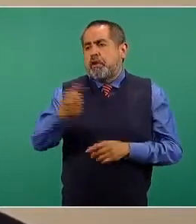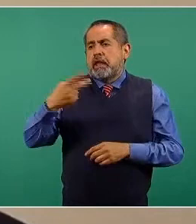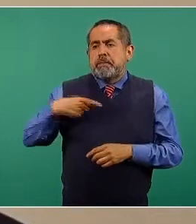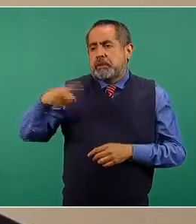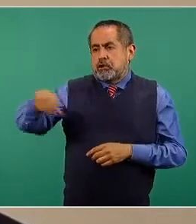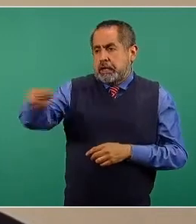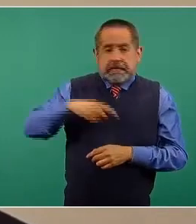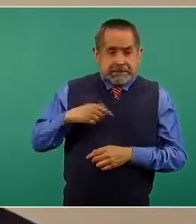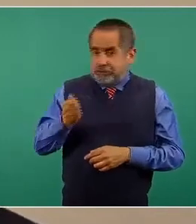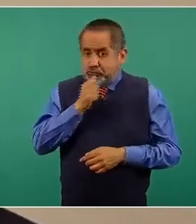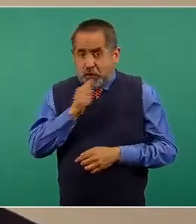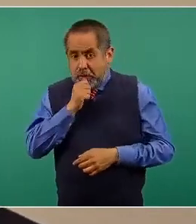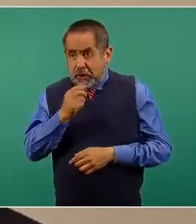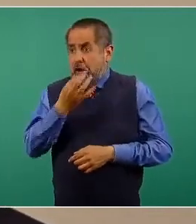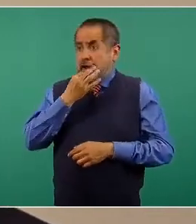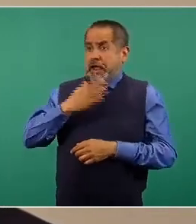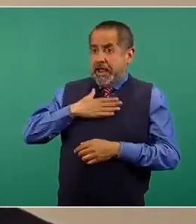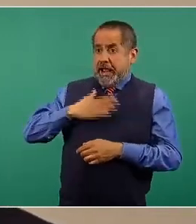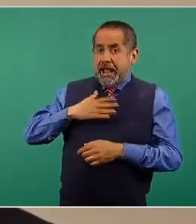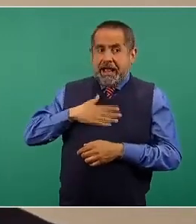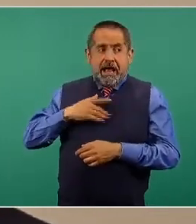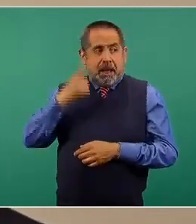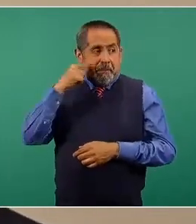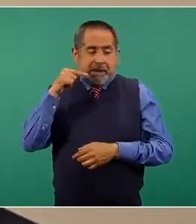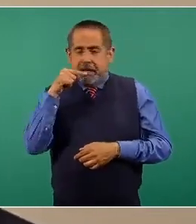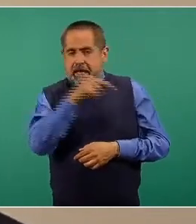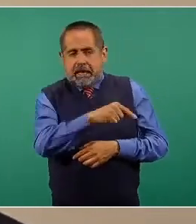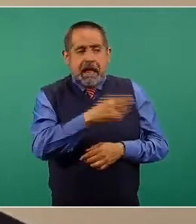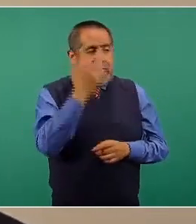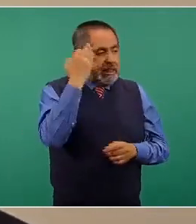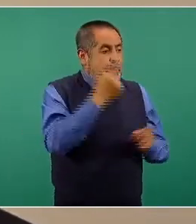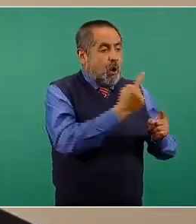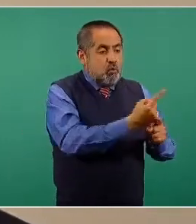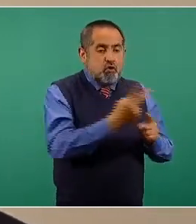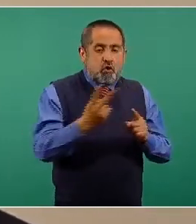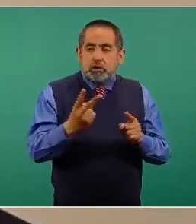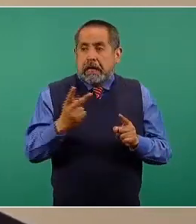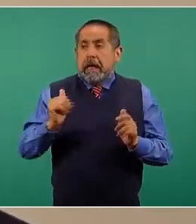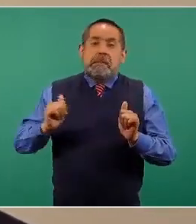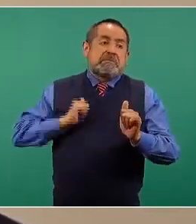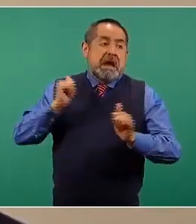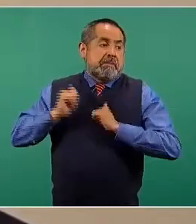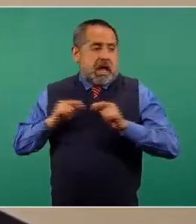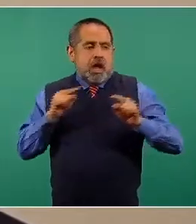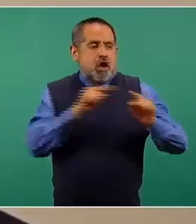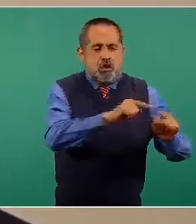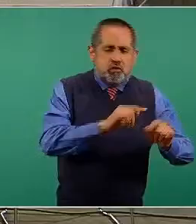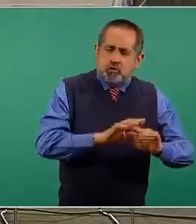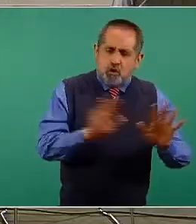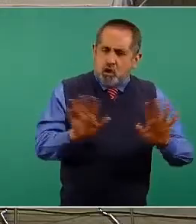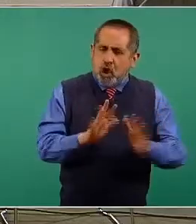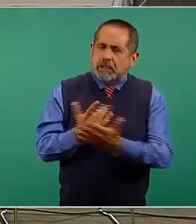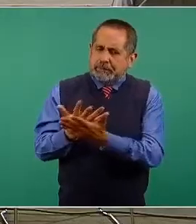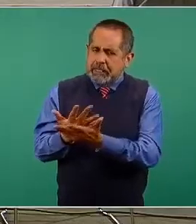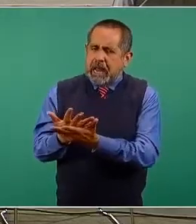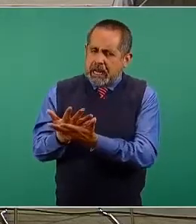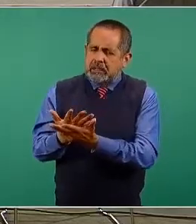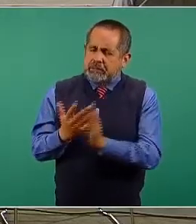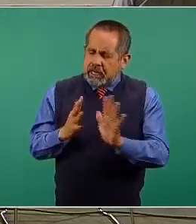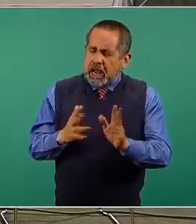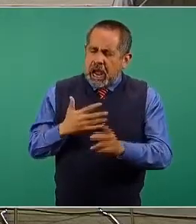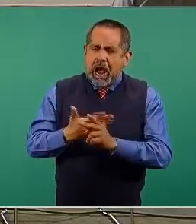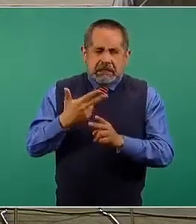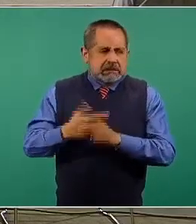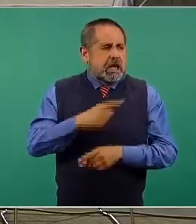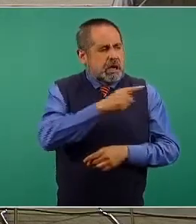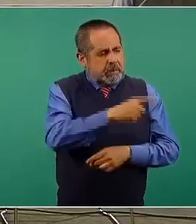que no estamos todavía en los grupos de las etapas 1 y 2 podamos entonces esperar nuestro turno, sabiendo